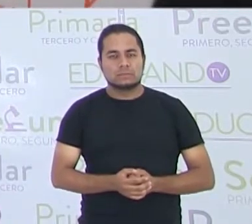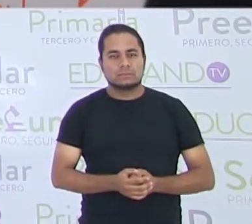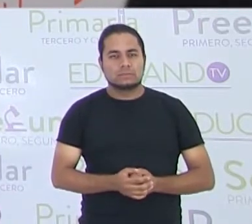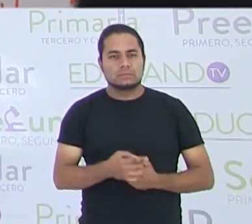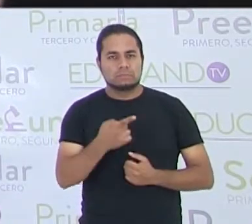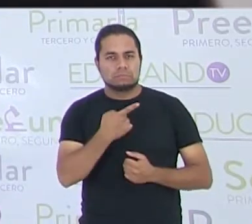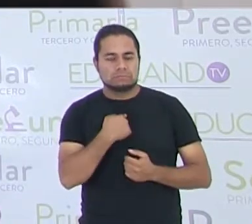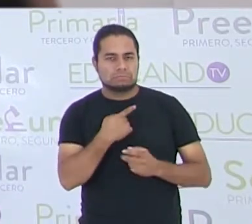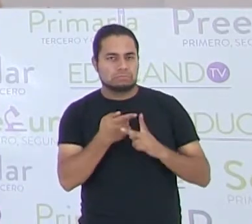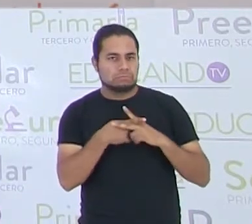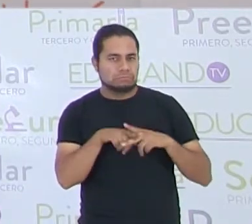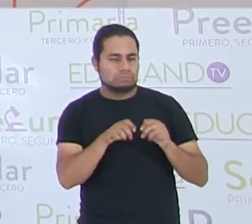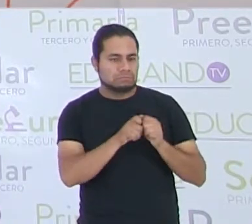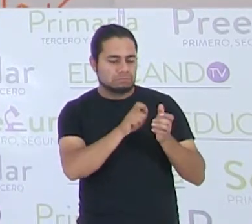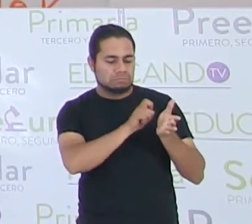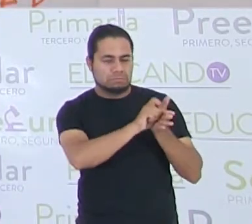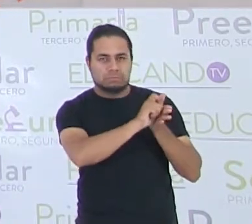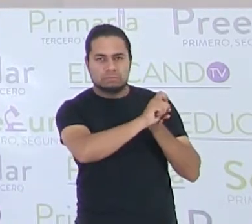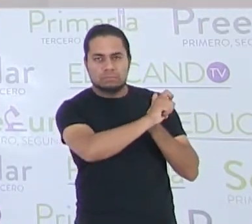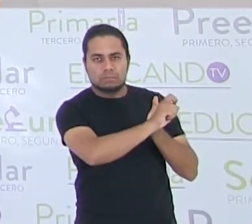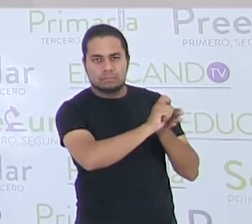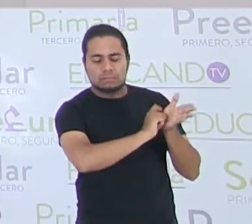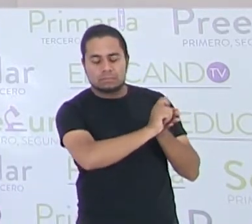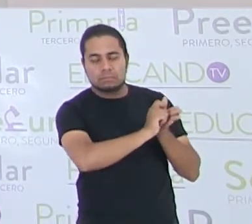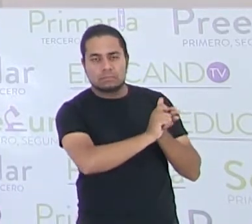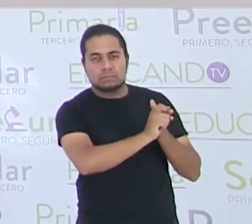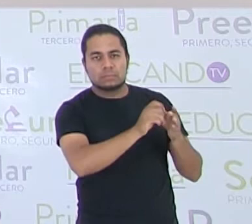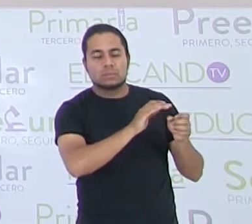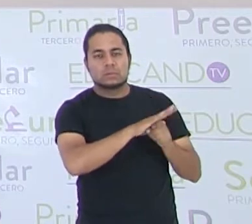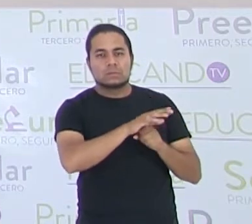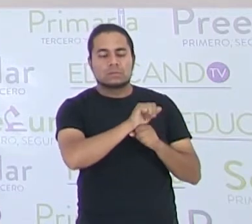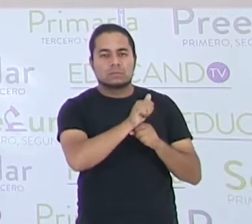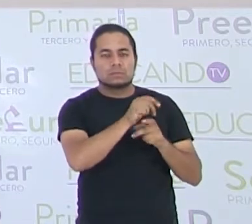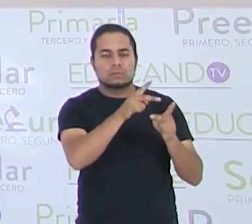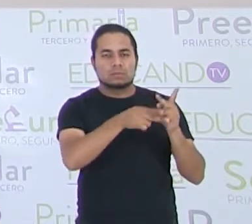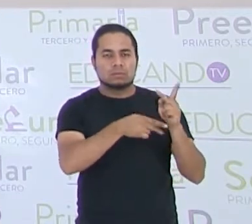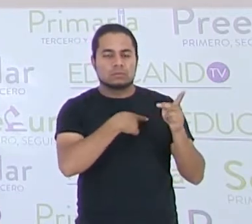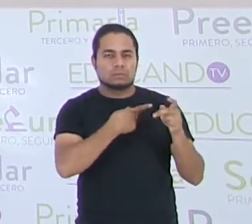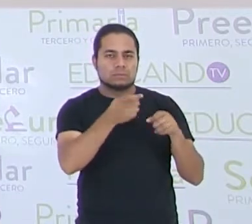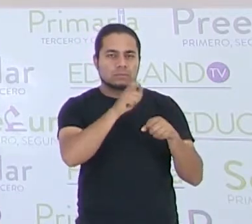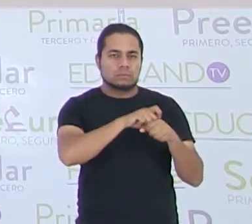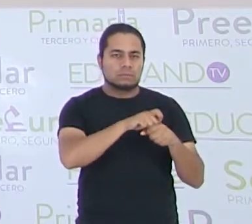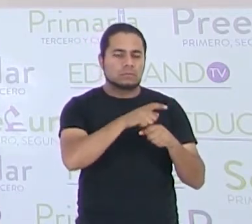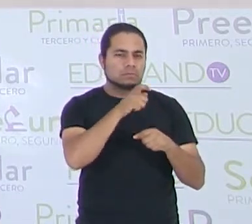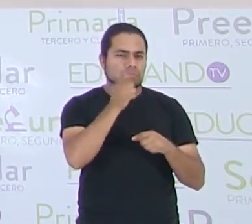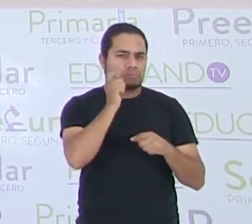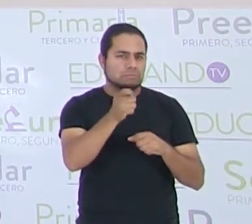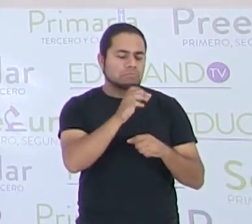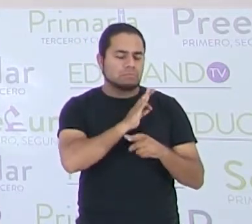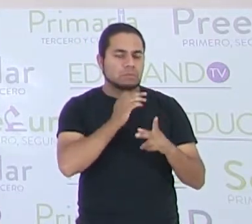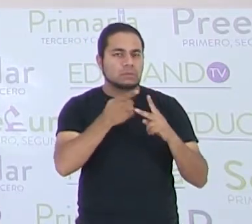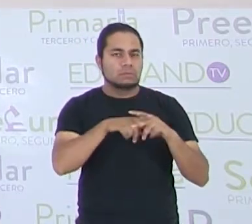Acá voy a empezar a escribir ahora la otra parte. Voy a empezar a hablar de mis